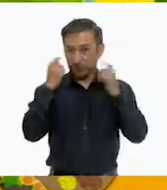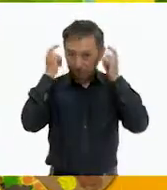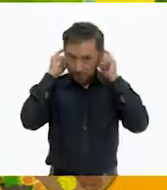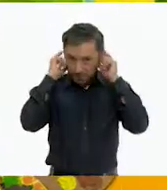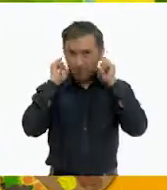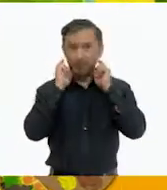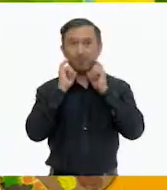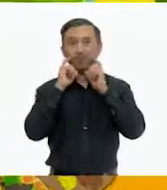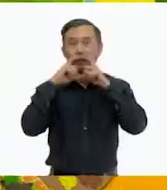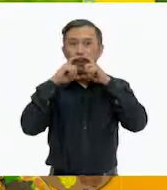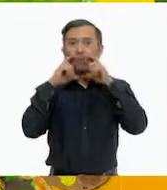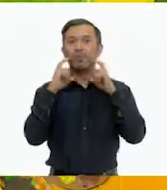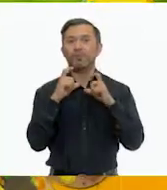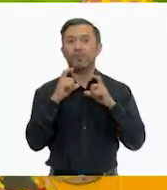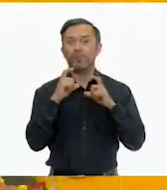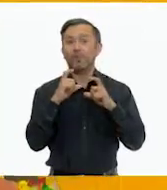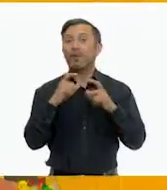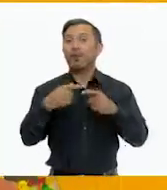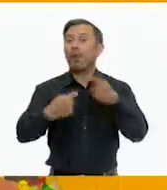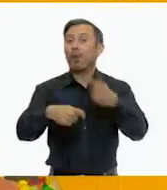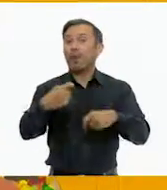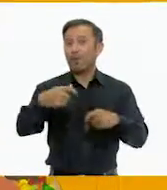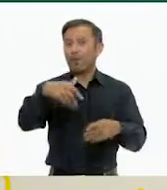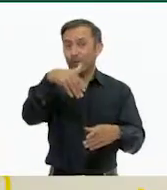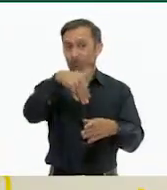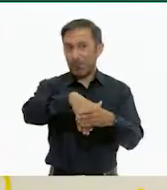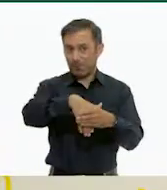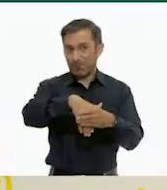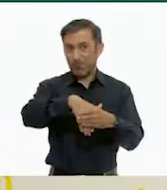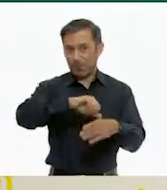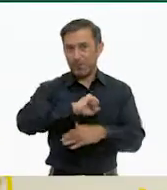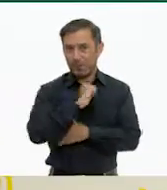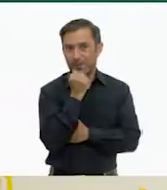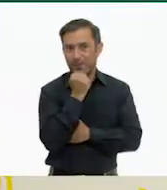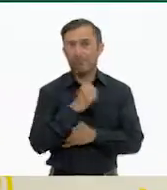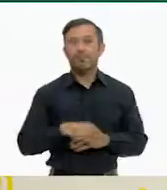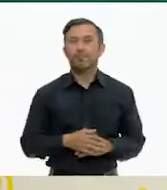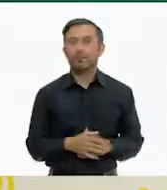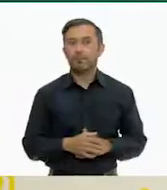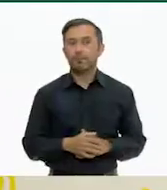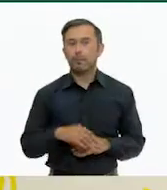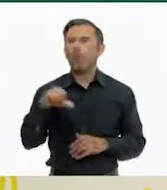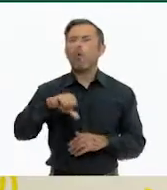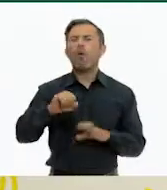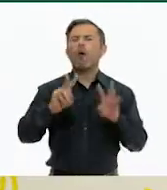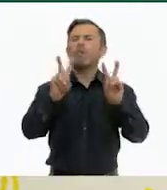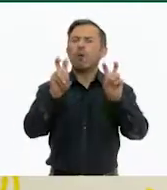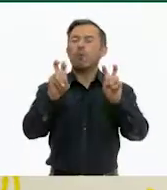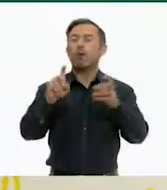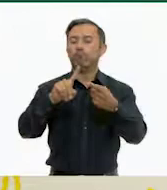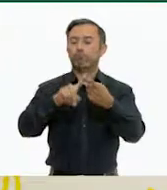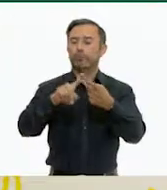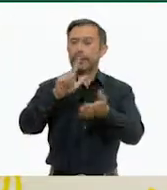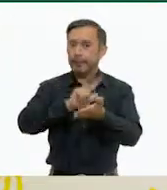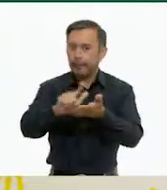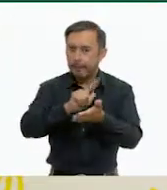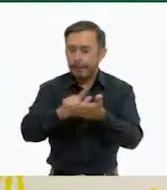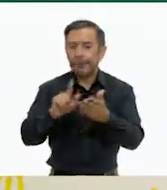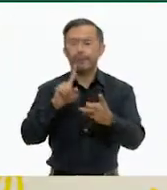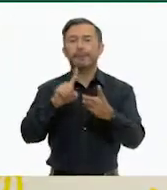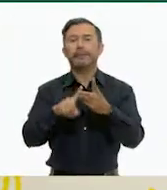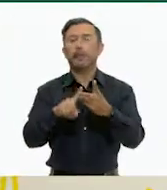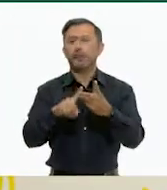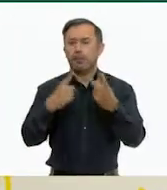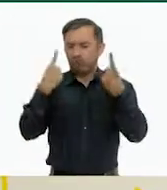cubreboca. Perfecto. Y guardarlo en una bolsita. Hoy vamos entonces a hablar acerca de la limpieza, de la higiene, de